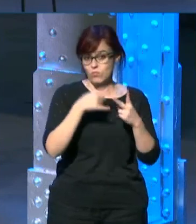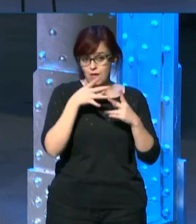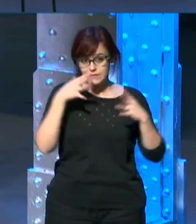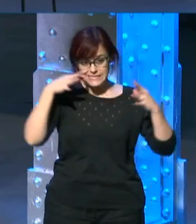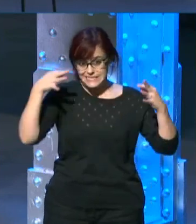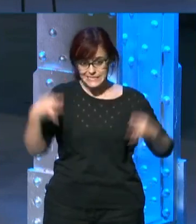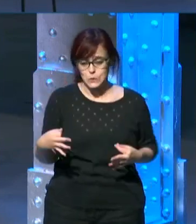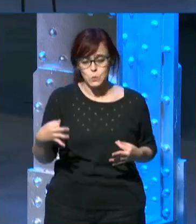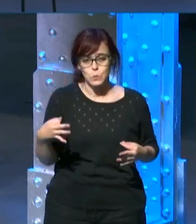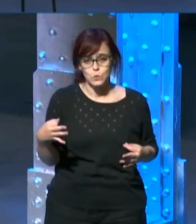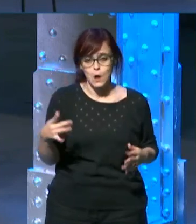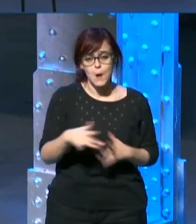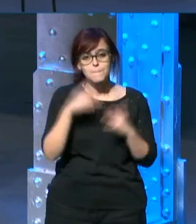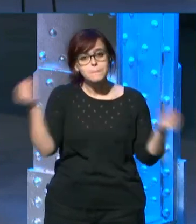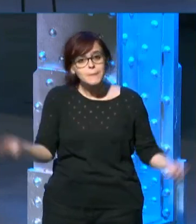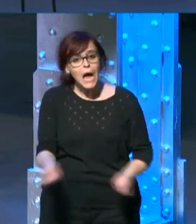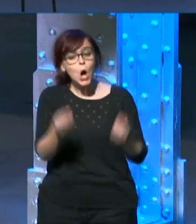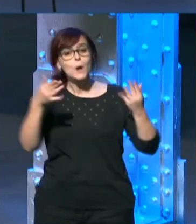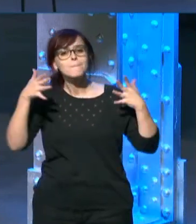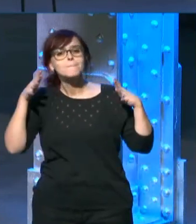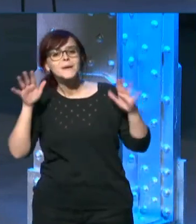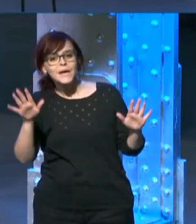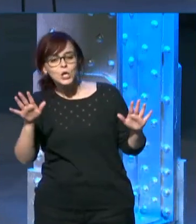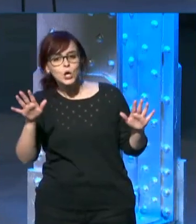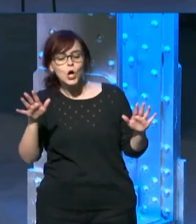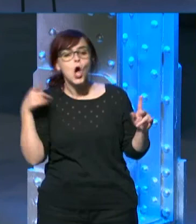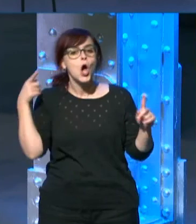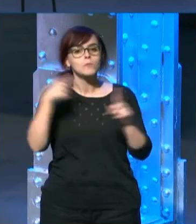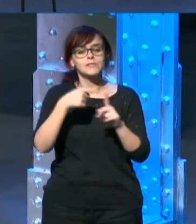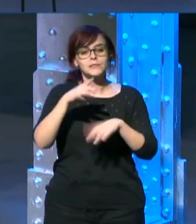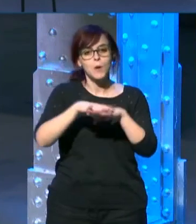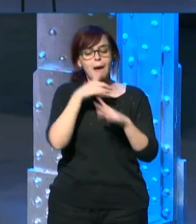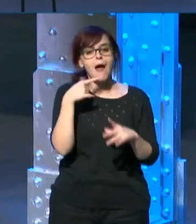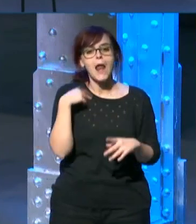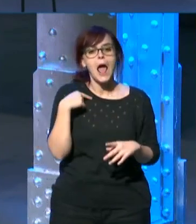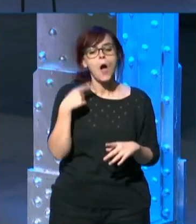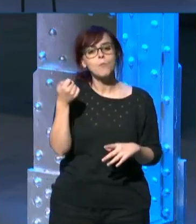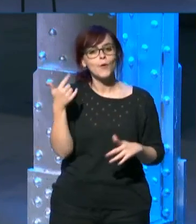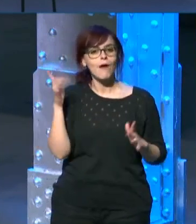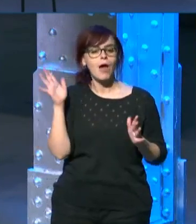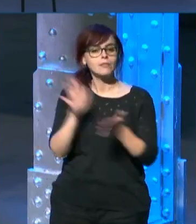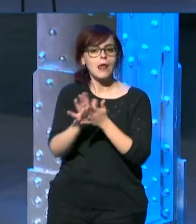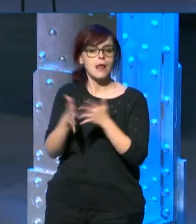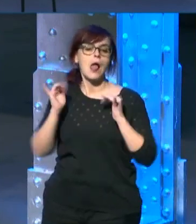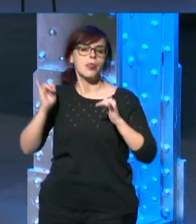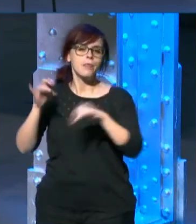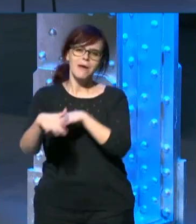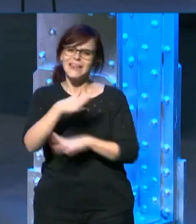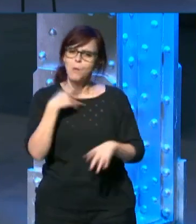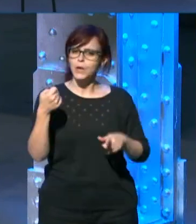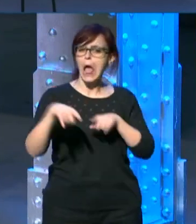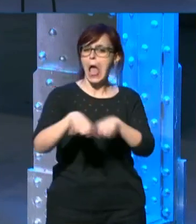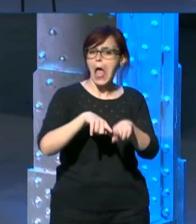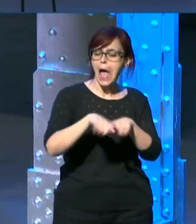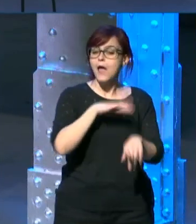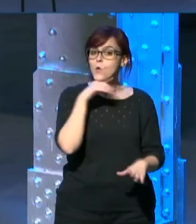segunda está aún mejor. Pero para que no os vayáis de rositas, pues yo quería polemizar un poco, ¿no? Venga. Hay un